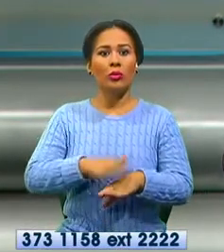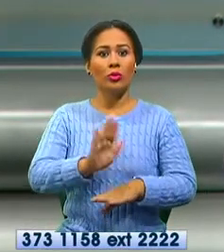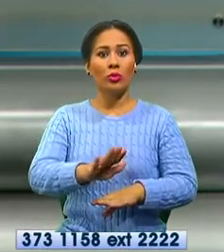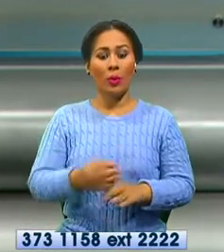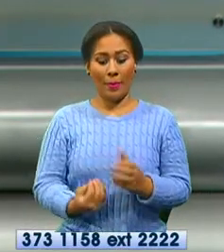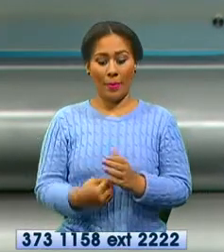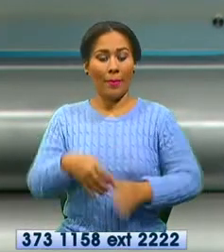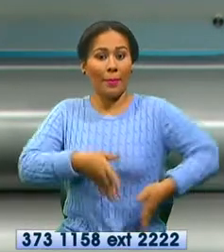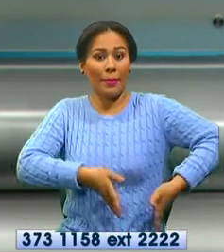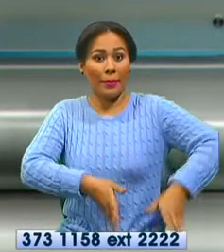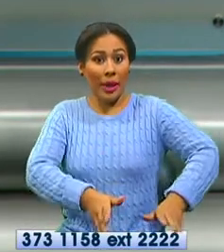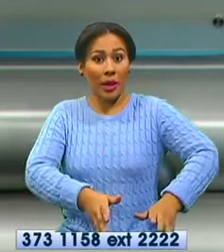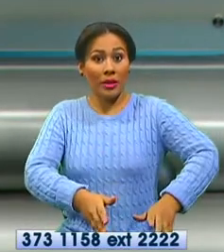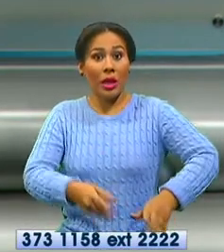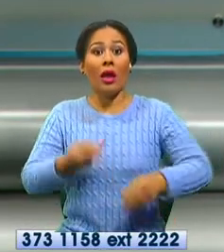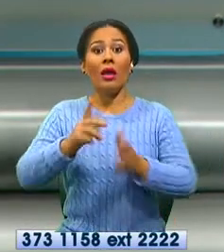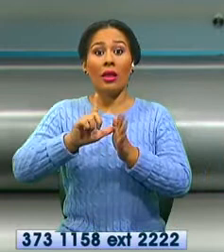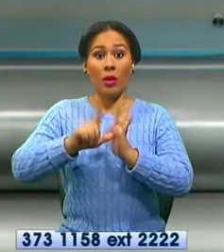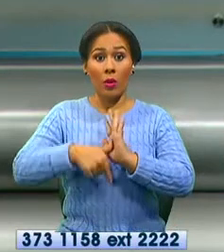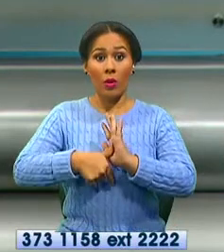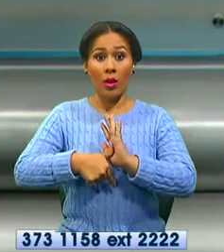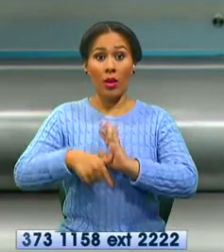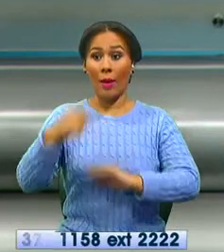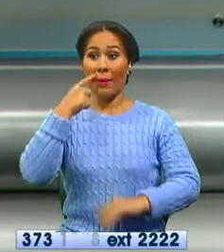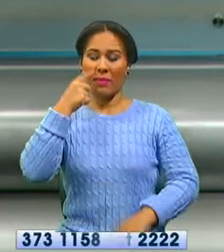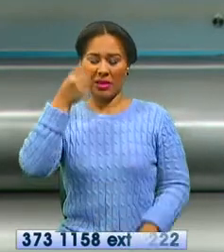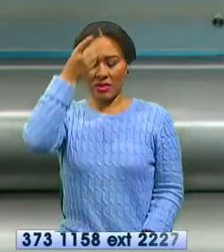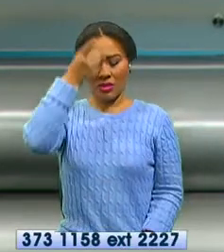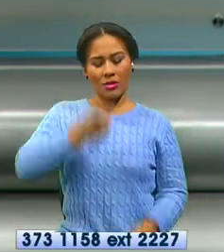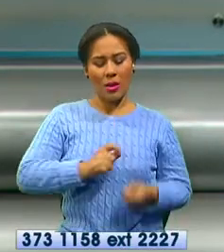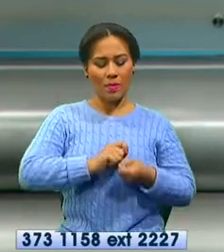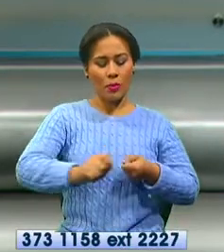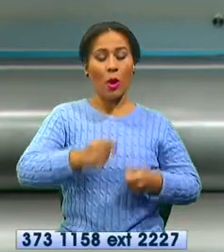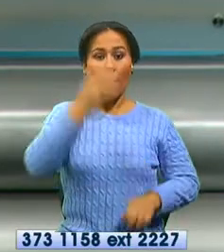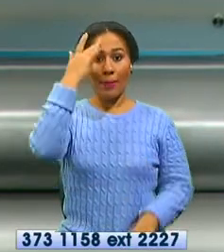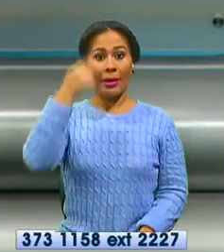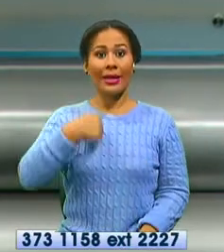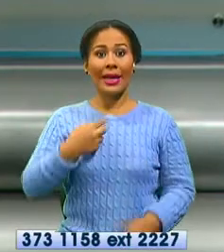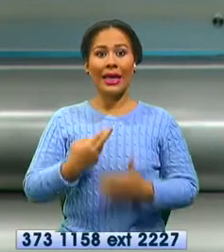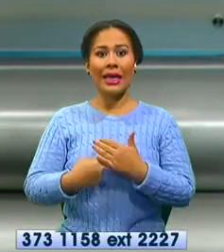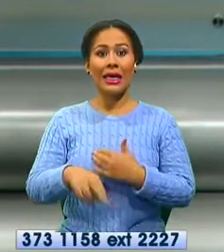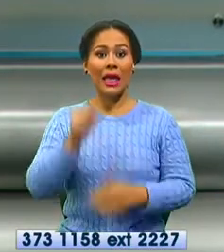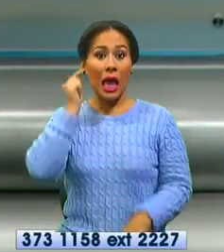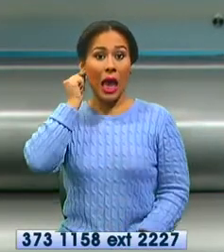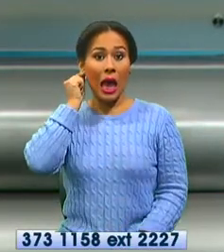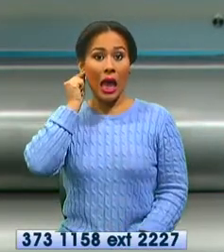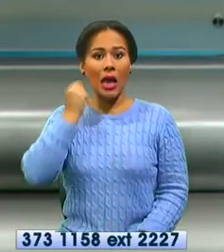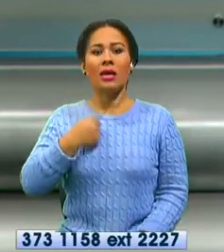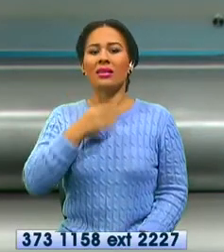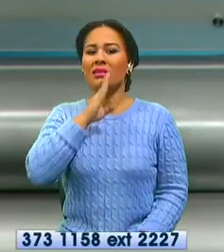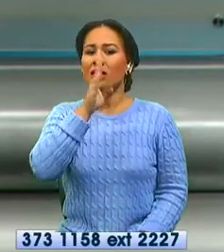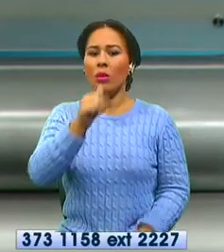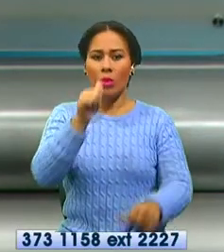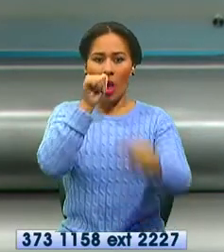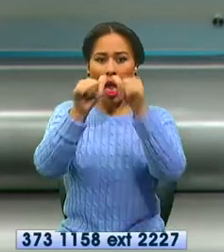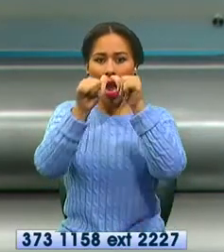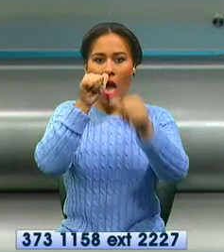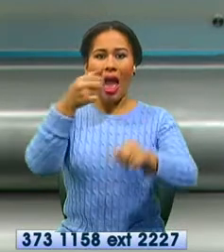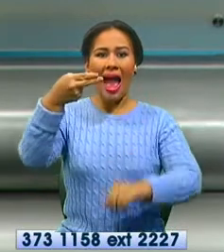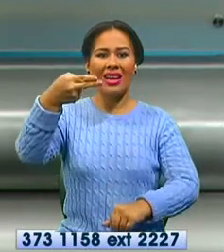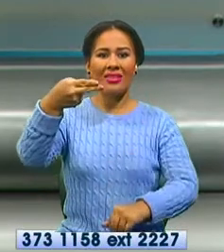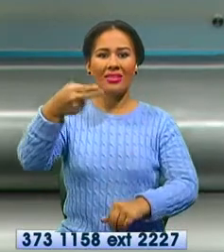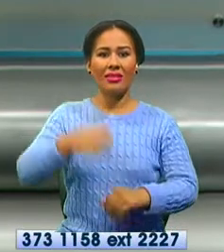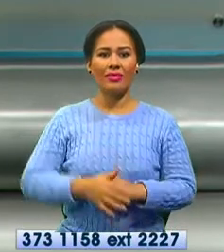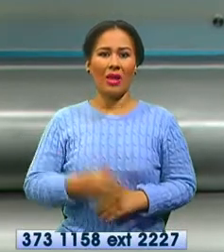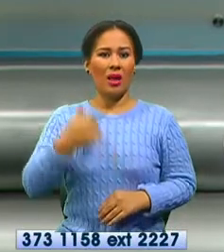prendido fuego. Se presume que el progenitor tomó esa decisión porque ella sería adicta a la droga conocida como la H. La